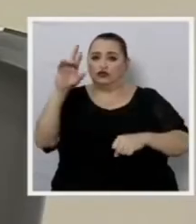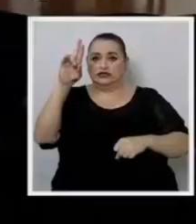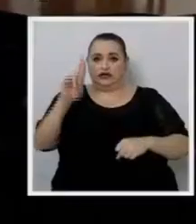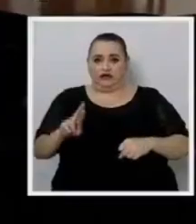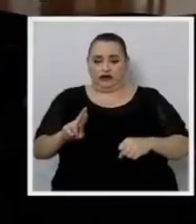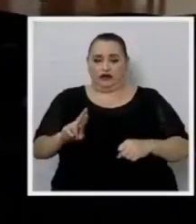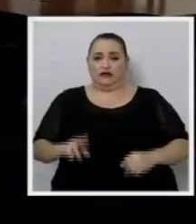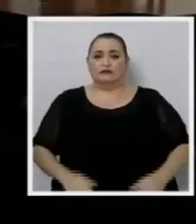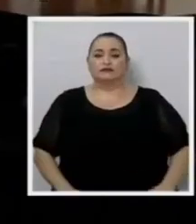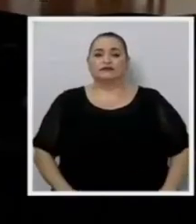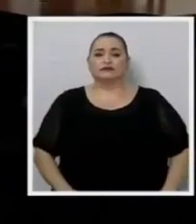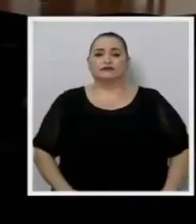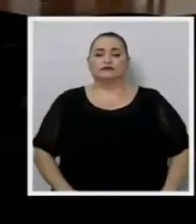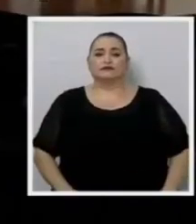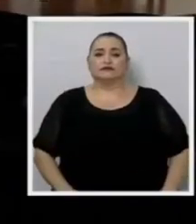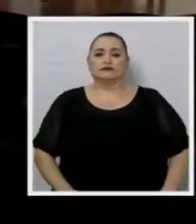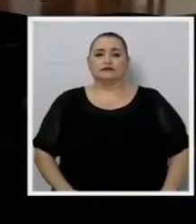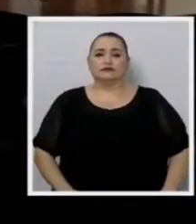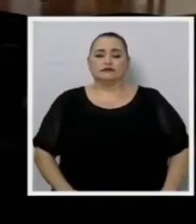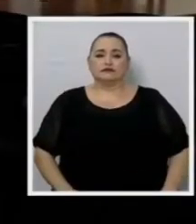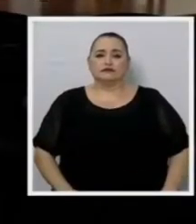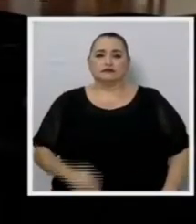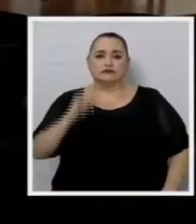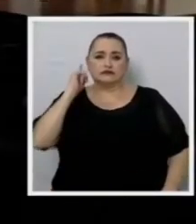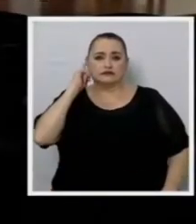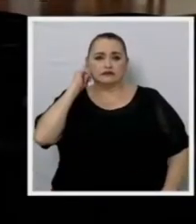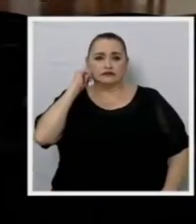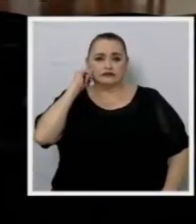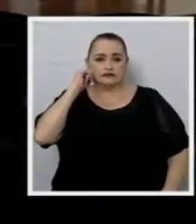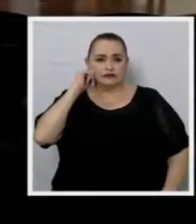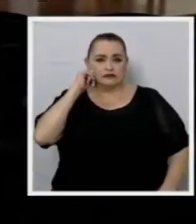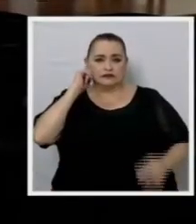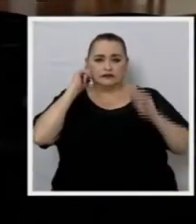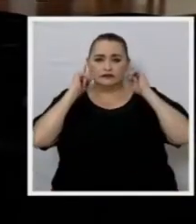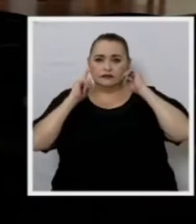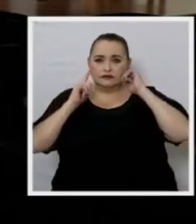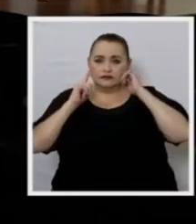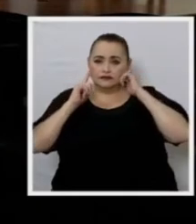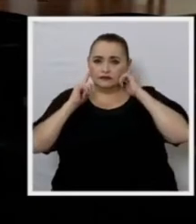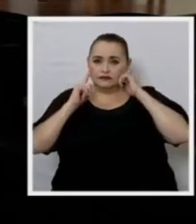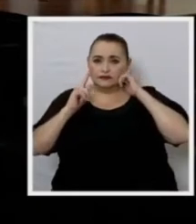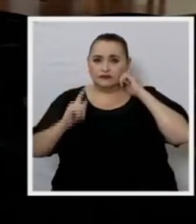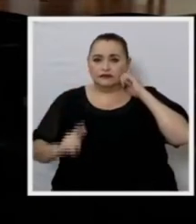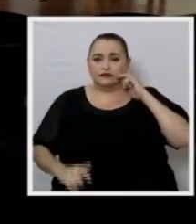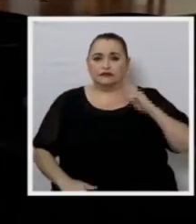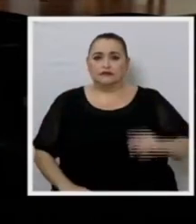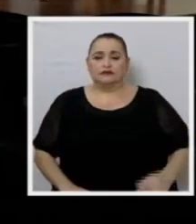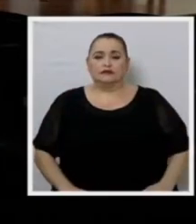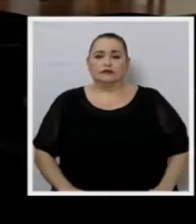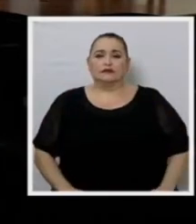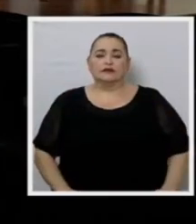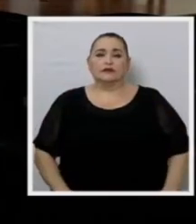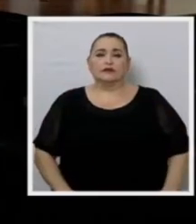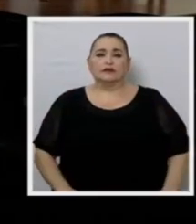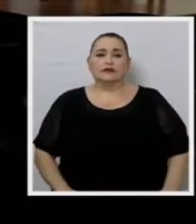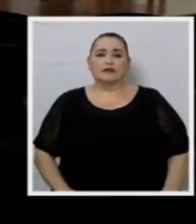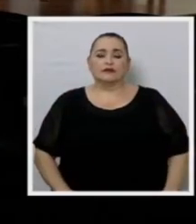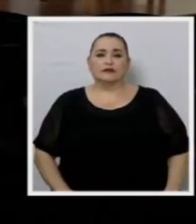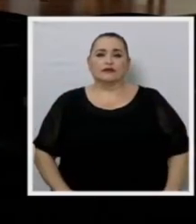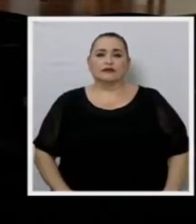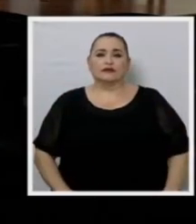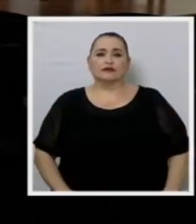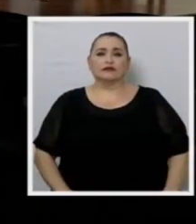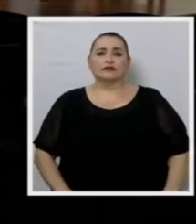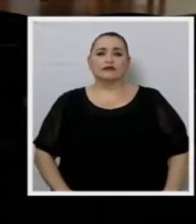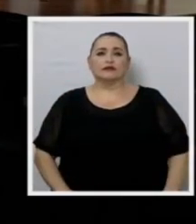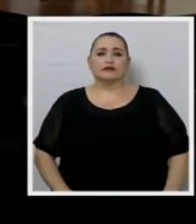pese a que en el código electoral del país podría permitir que sobrada conservará su posición y salario durante el periodo